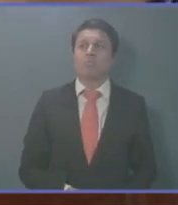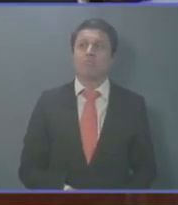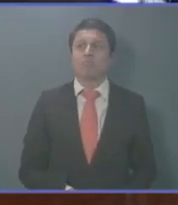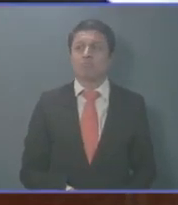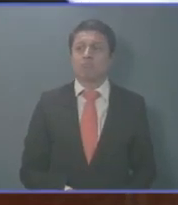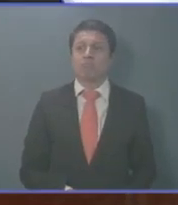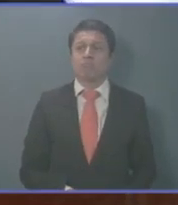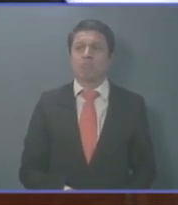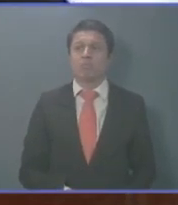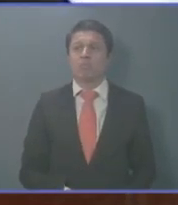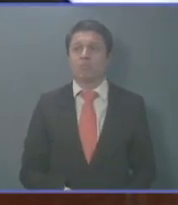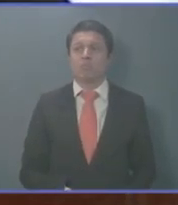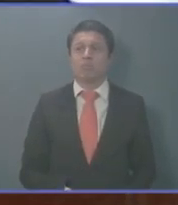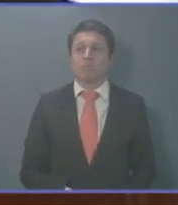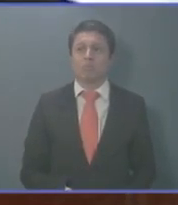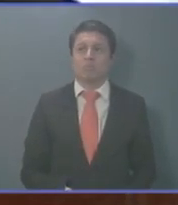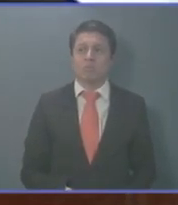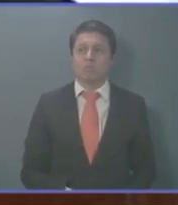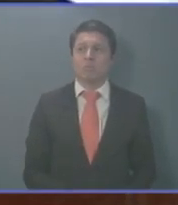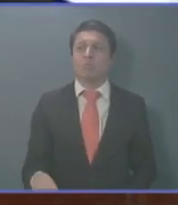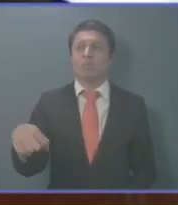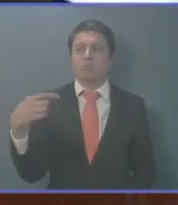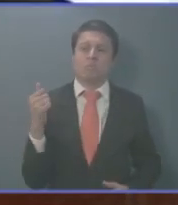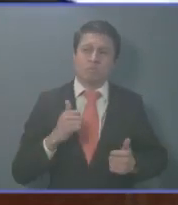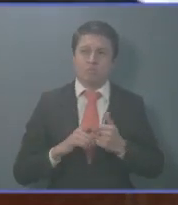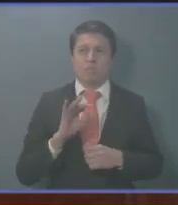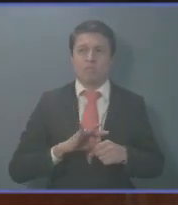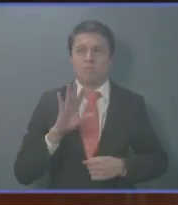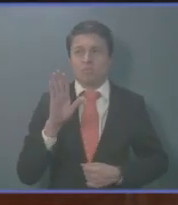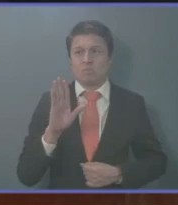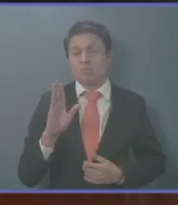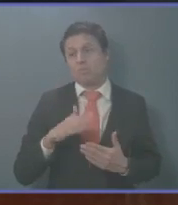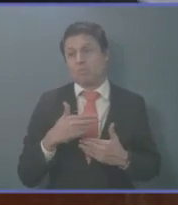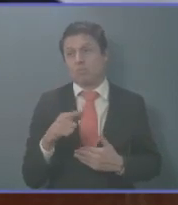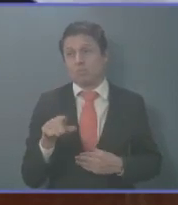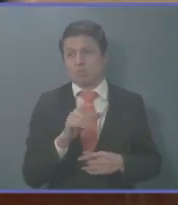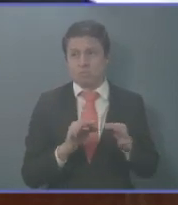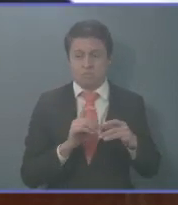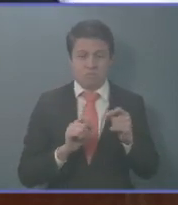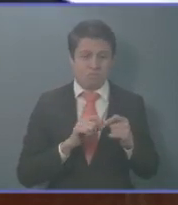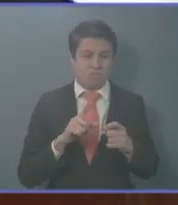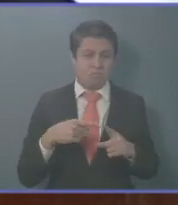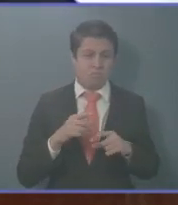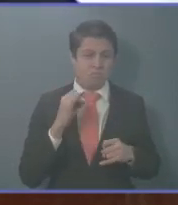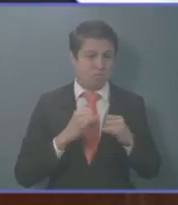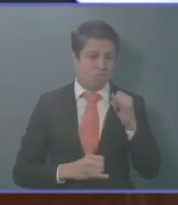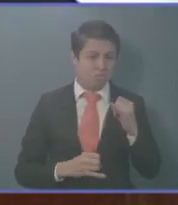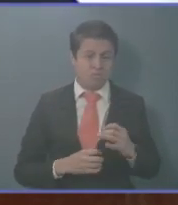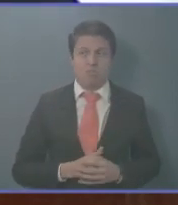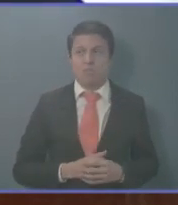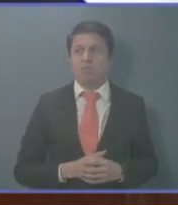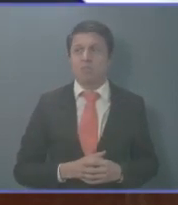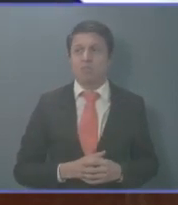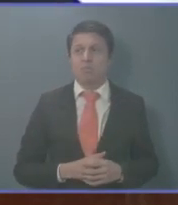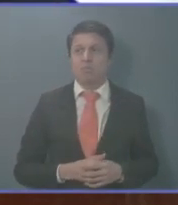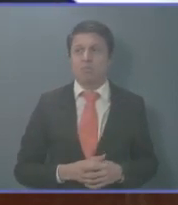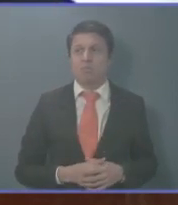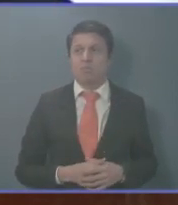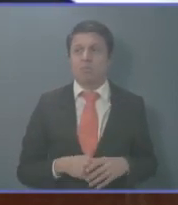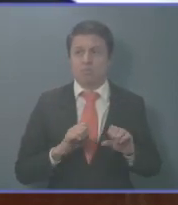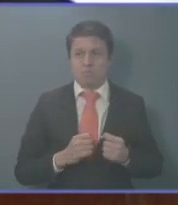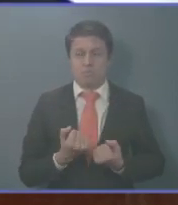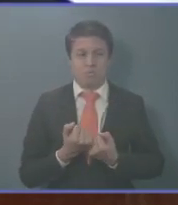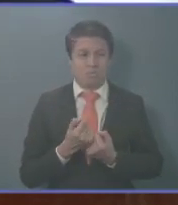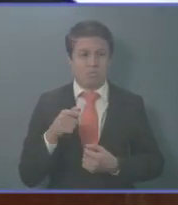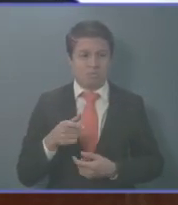sobrepasar este veto y que allá justamente al final les pueda llegar este